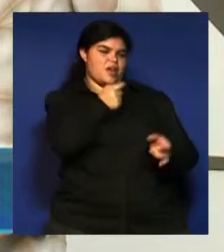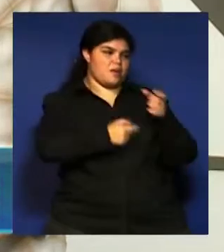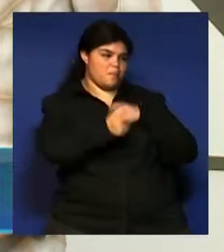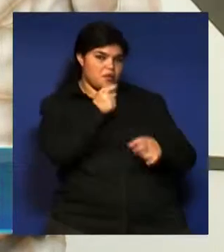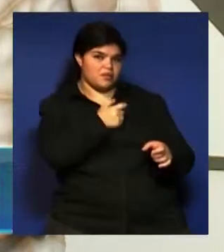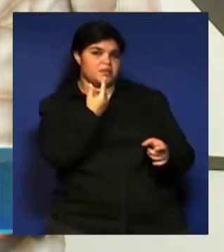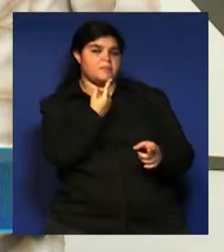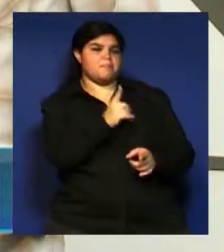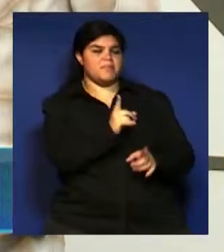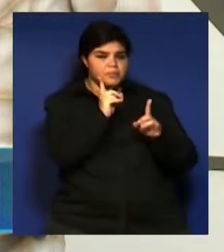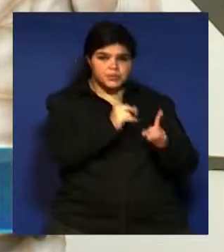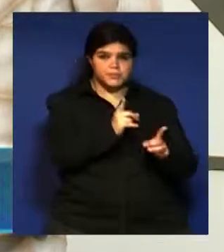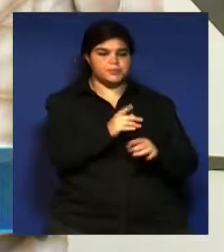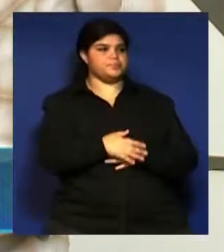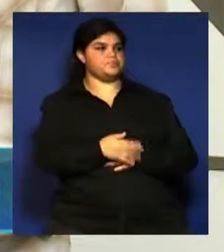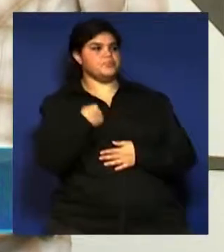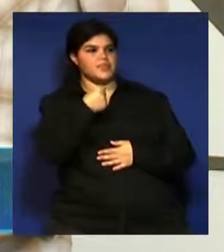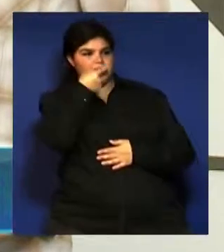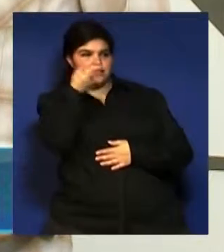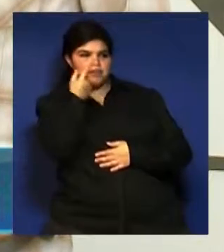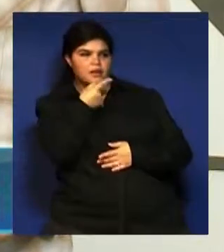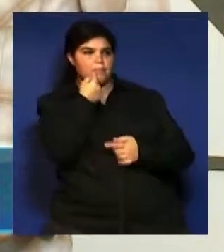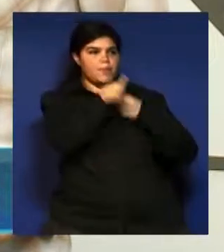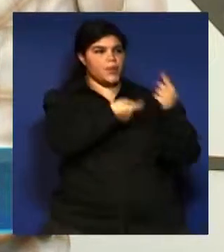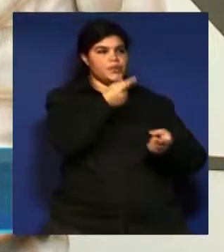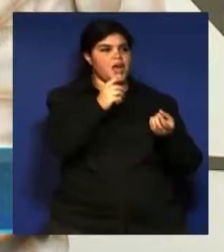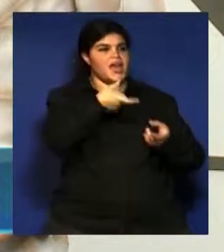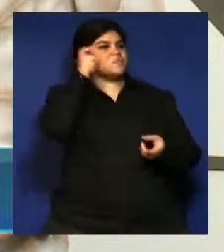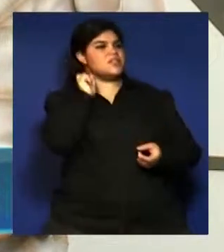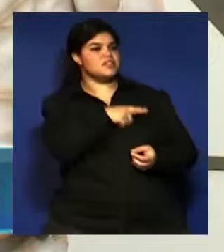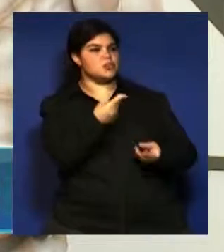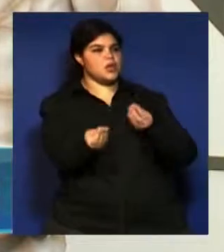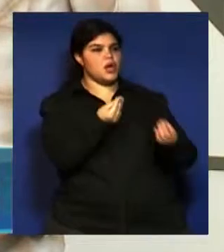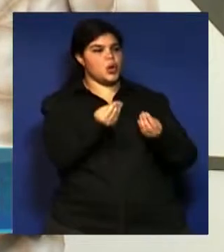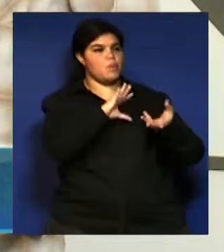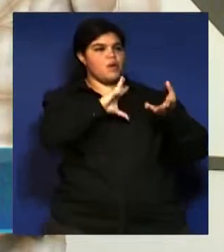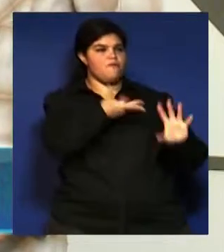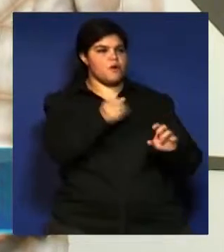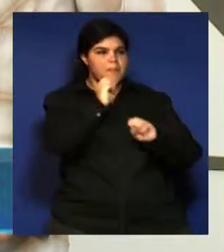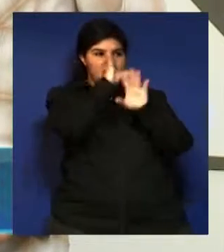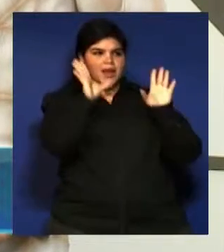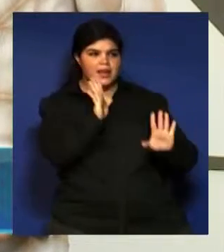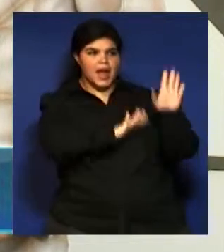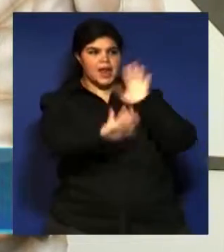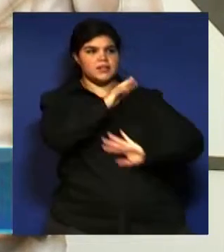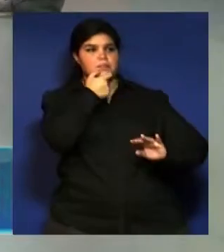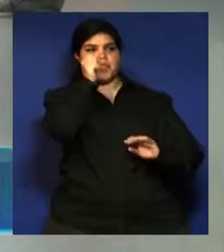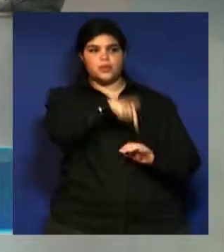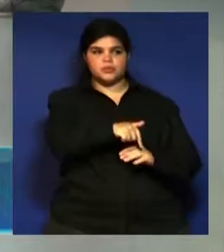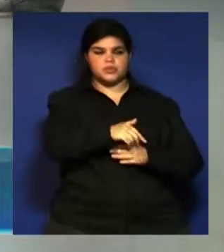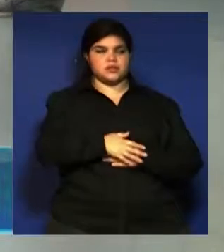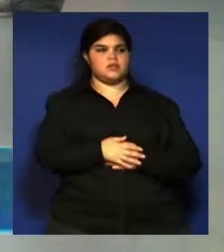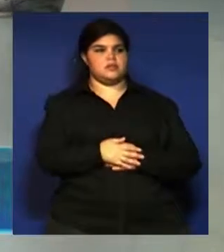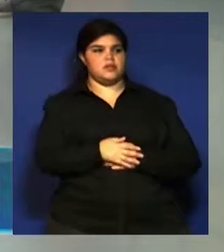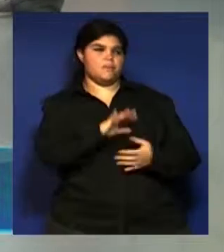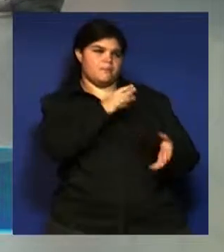contestación, pero me surge preguntarte, según tu experiencia, ¿cuál sería un sistema ideal de transparencia para la provincia de Mendoza? Más